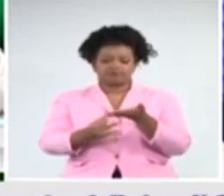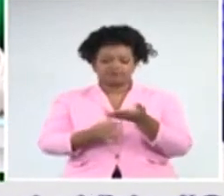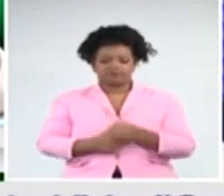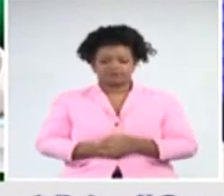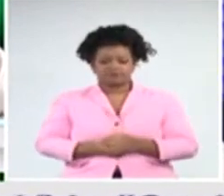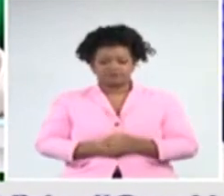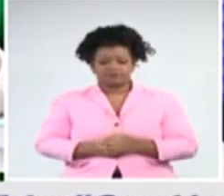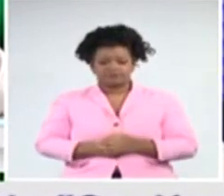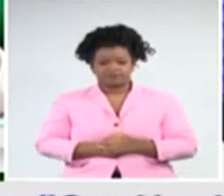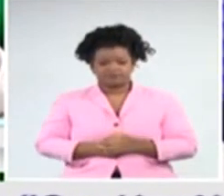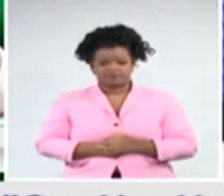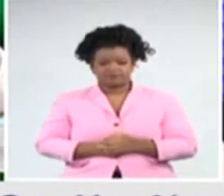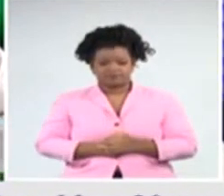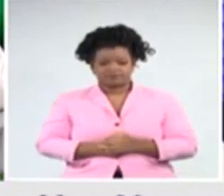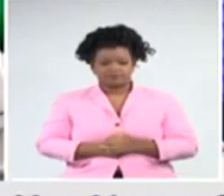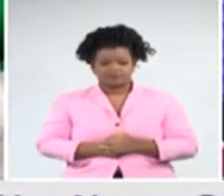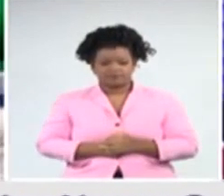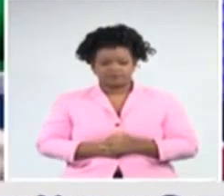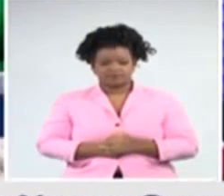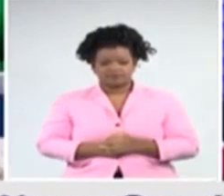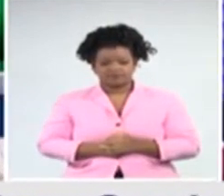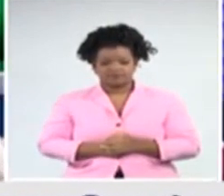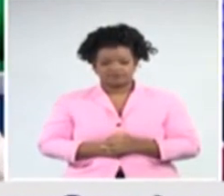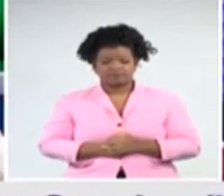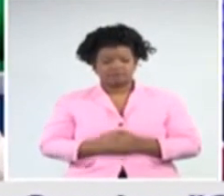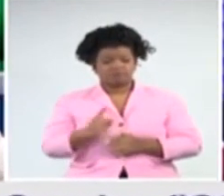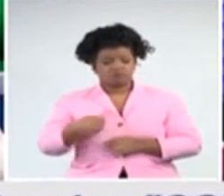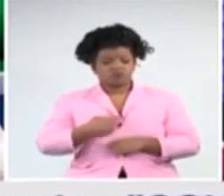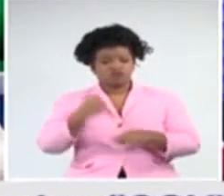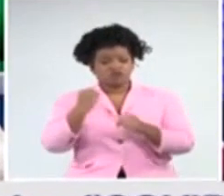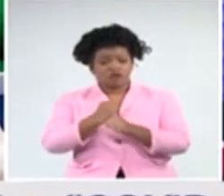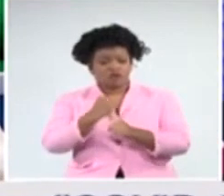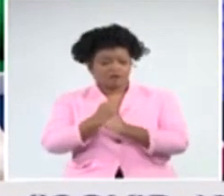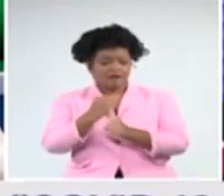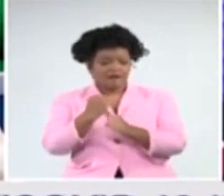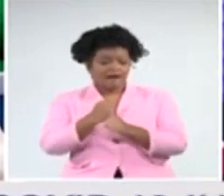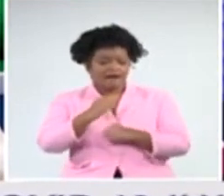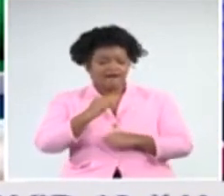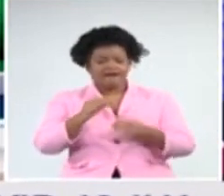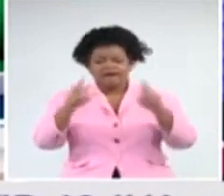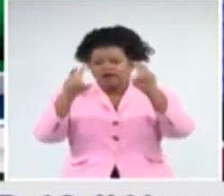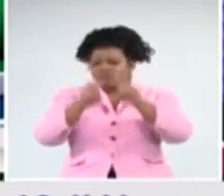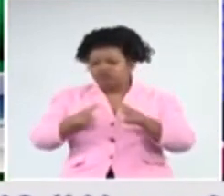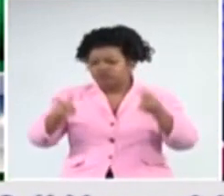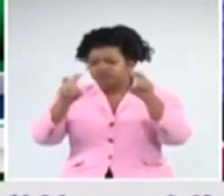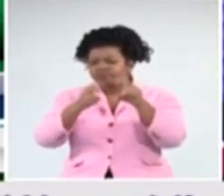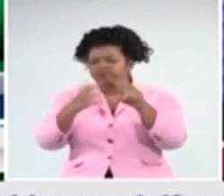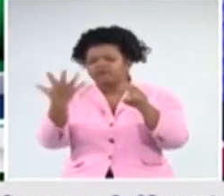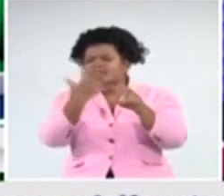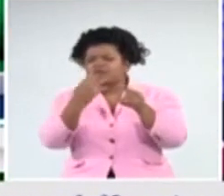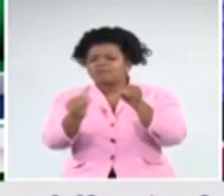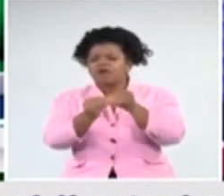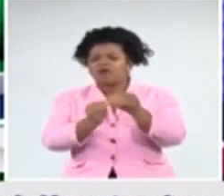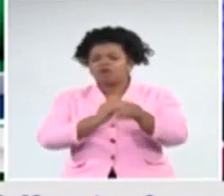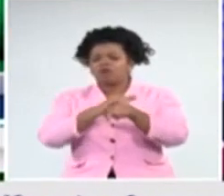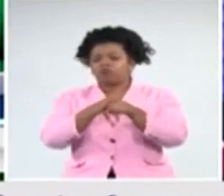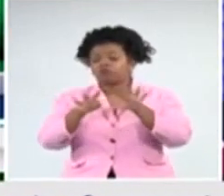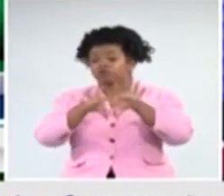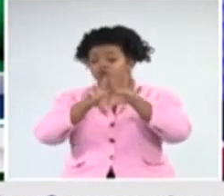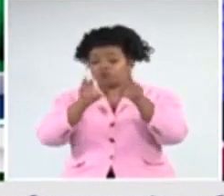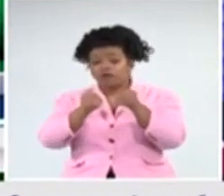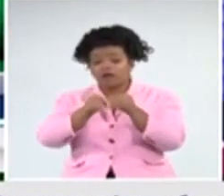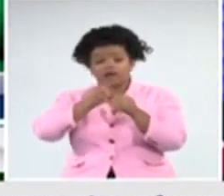en nuestro territorio. Se trabaja para precisar la fuente de infección de 111 de los